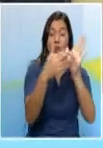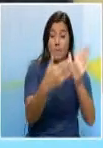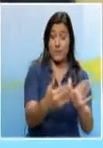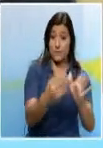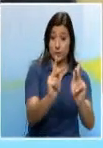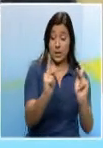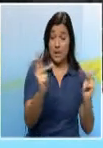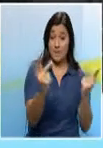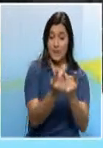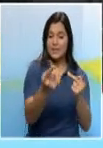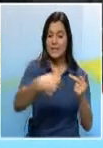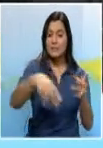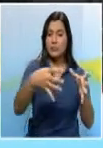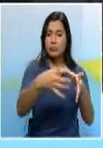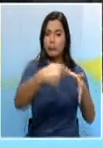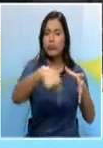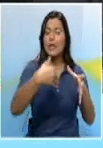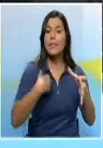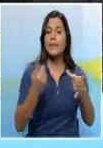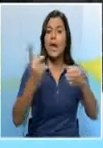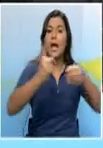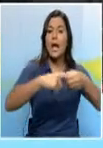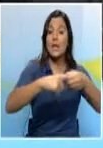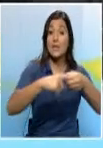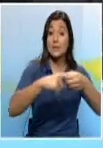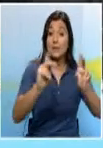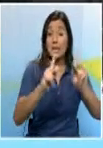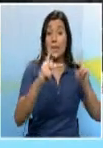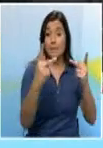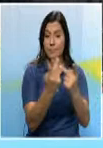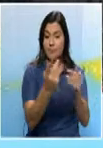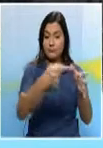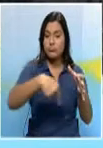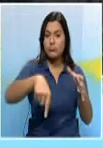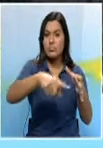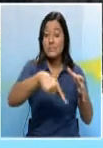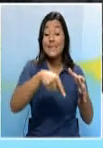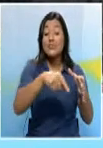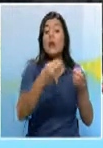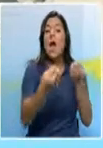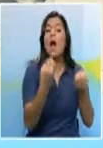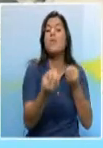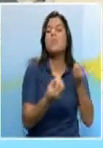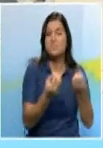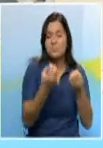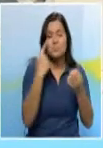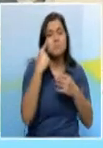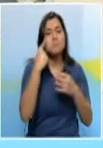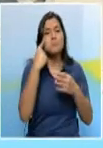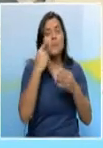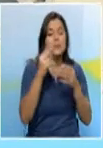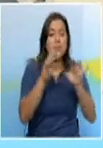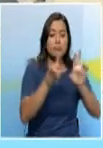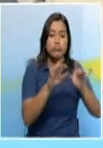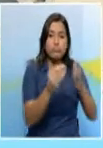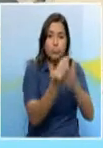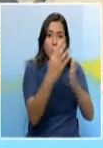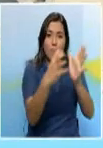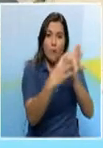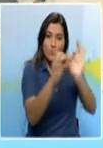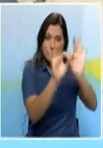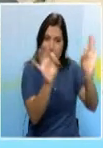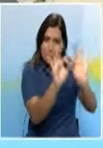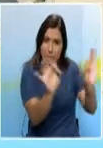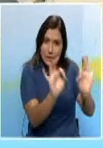fracciones que conforman una alianza de fracciones de oposición, que están preparando un texto sustitutivo del proyecto de ley para combatir